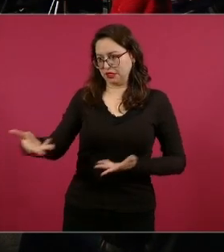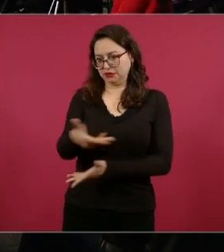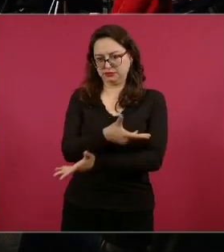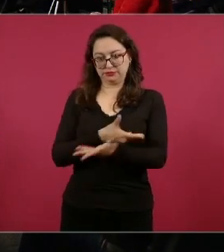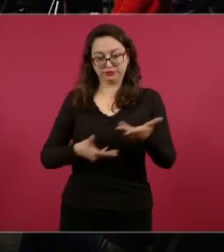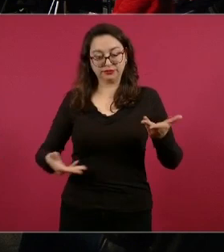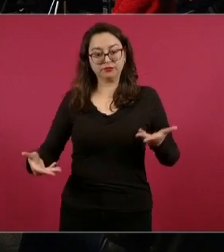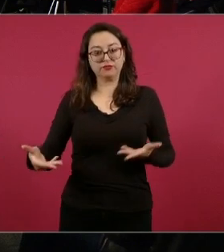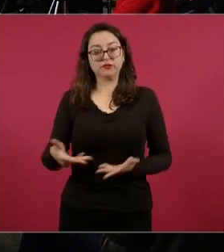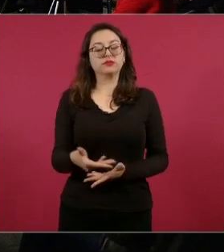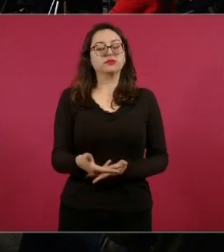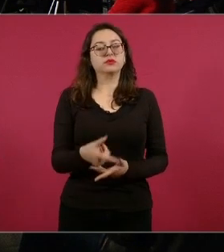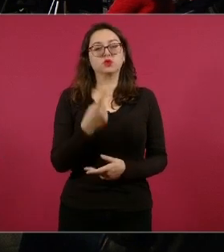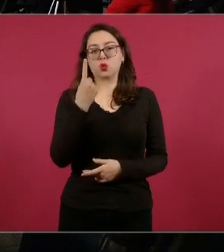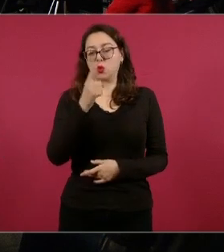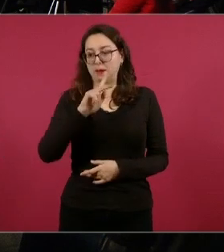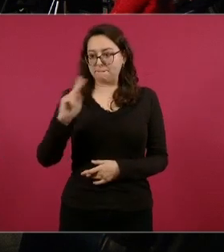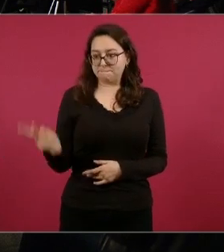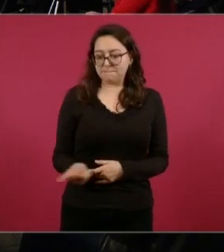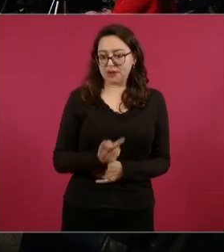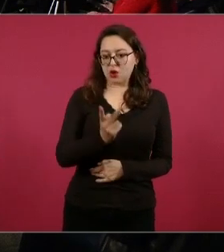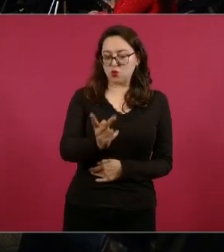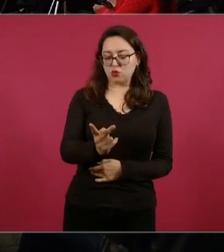planteamiento que creo que es